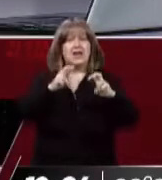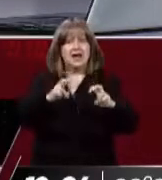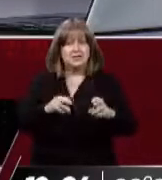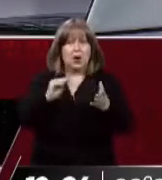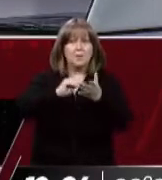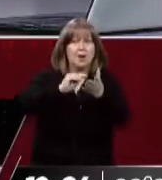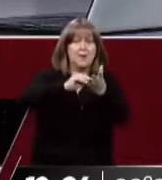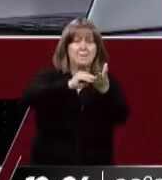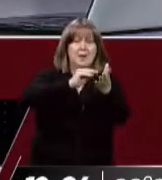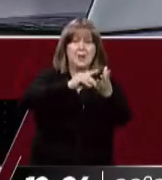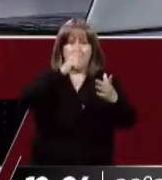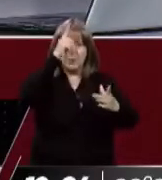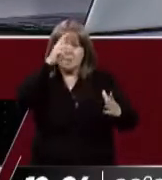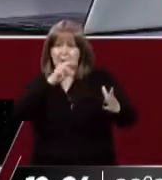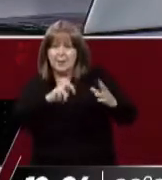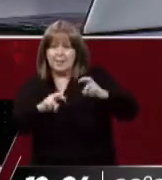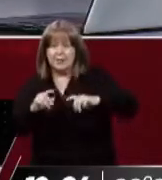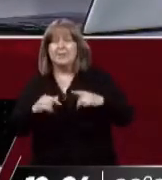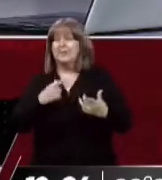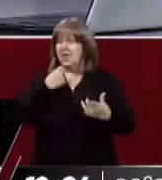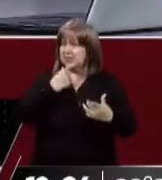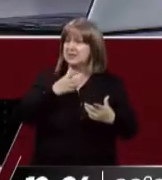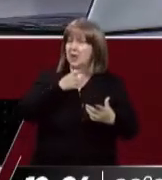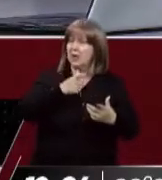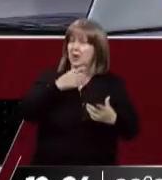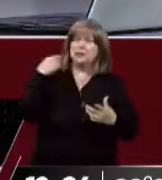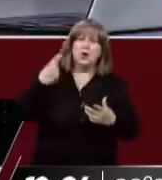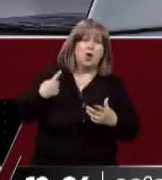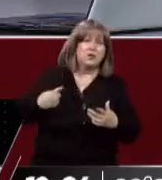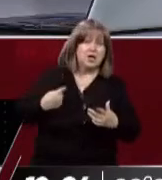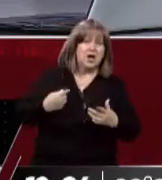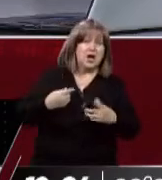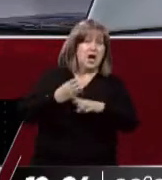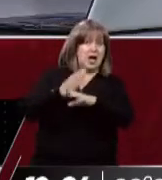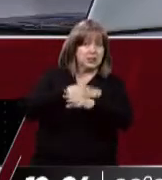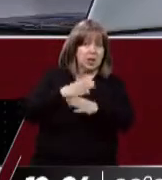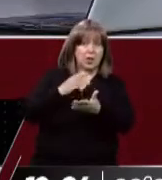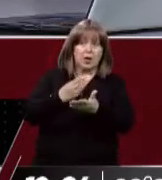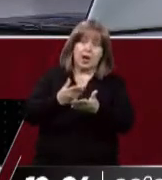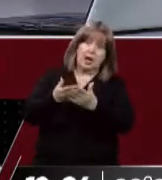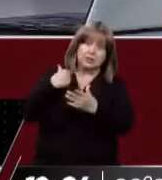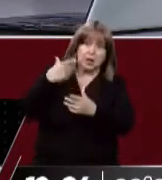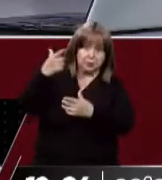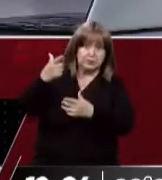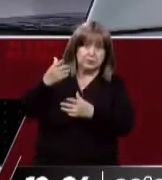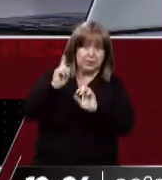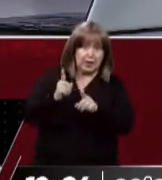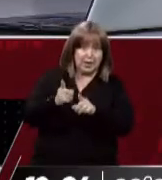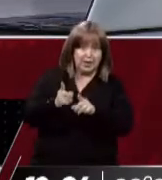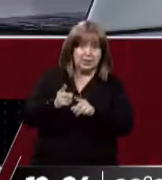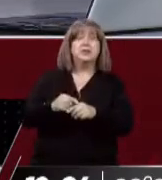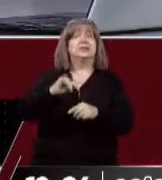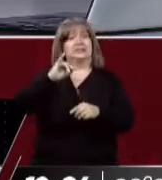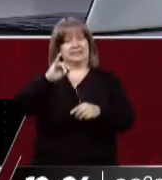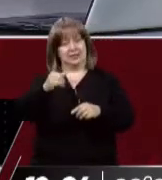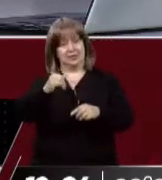no lo que la justicia probó hubo otros intentos de de matarla a la vicepresidenta exactamente y esto se desprende de las